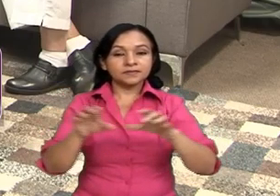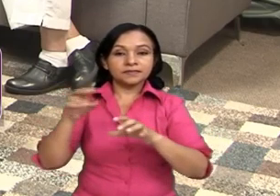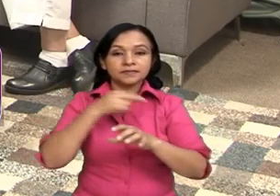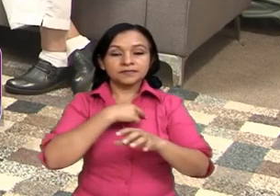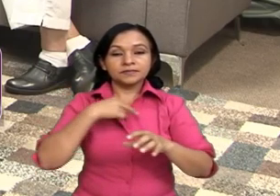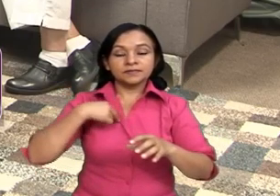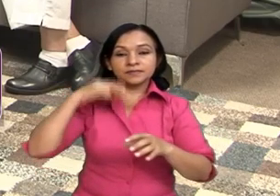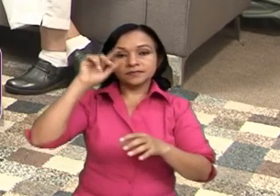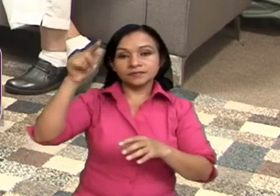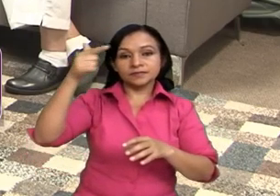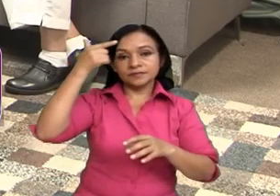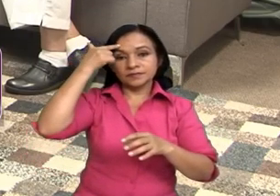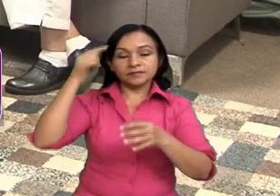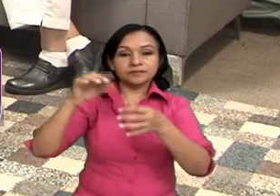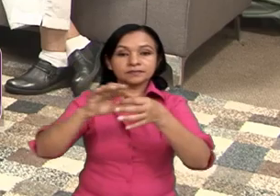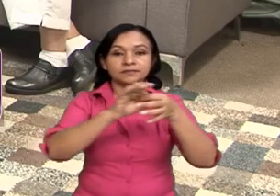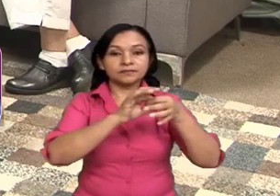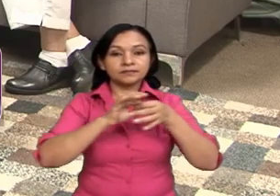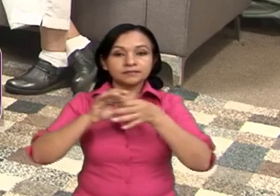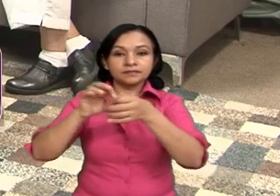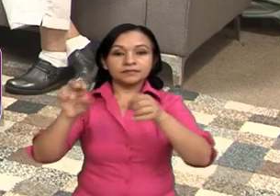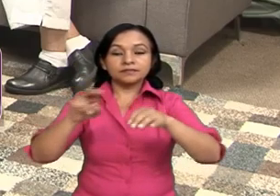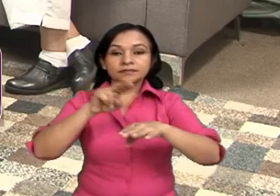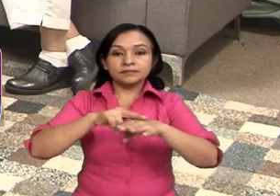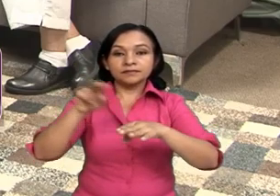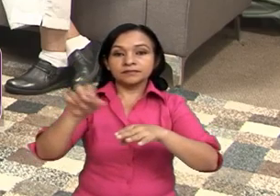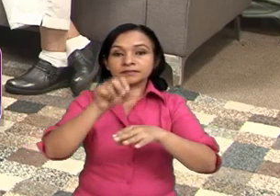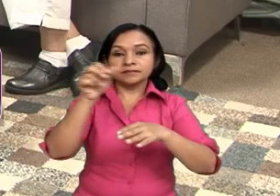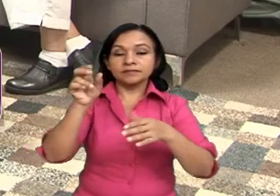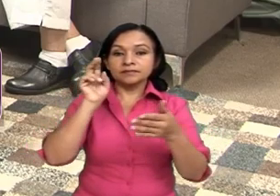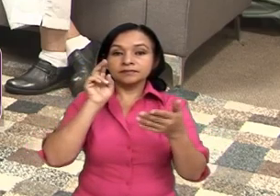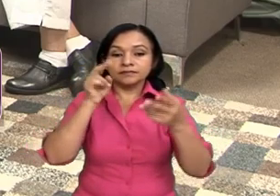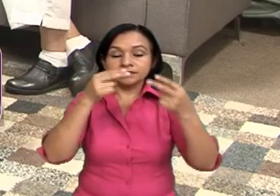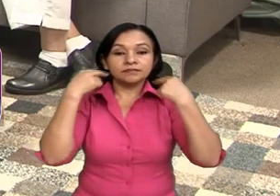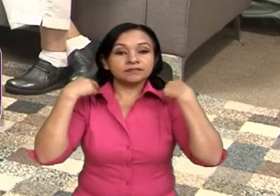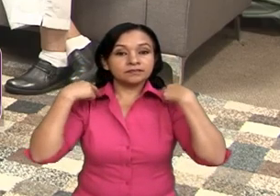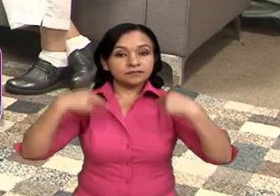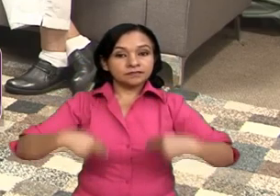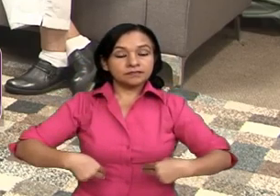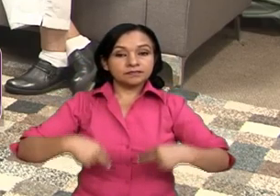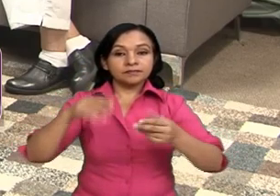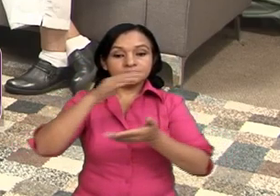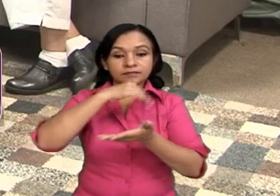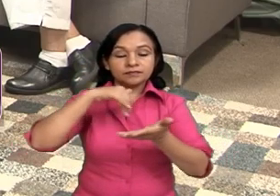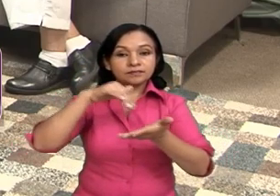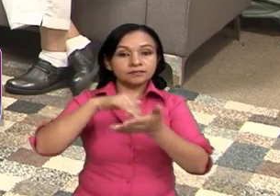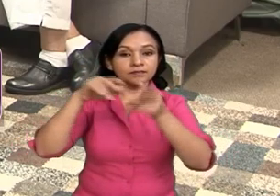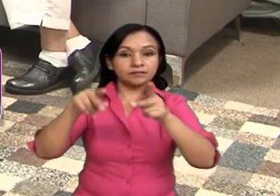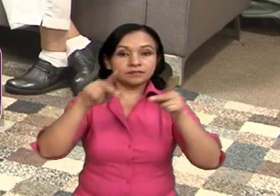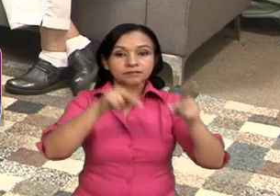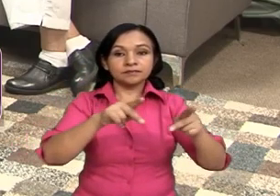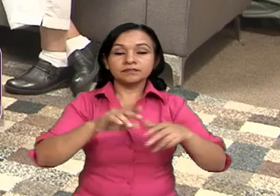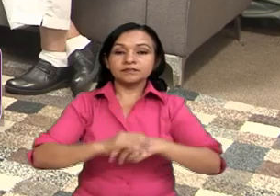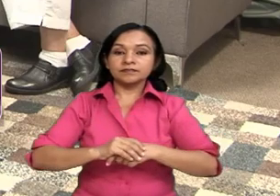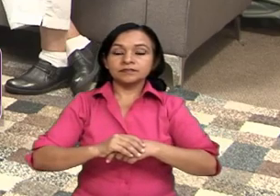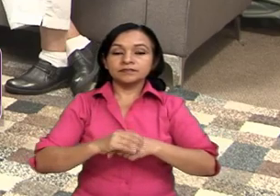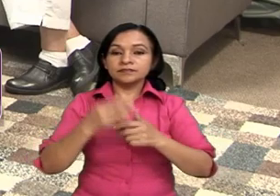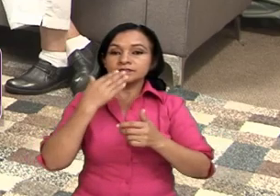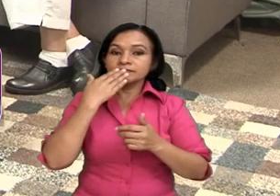gobierno de reconciliación y unidad nacional, porque también esa es otra realidad, es decir, el centro humano es el centro de las acciones que se implementan. Compañera Vile,